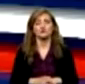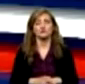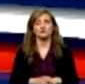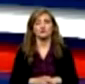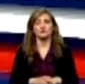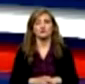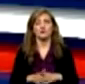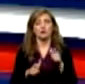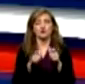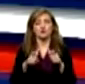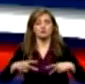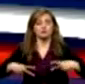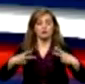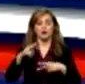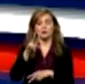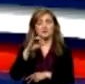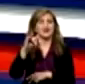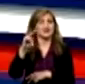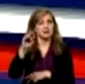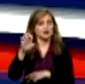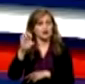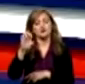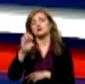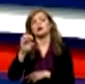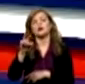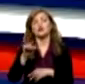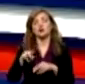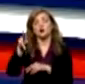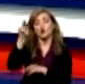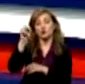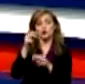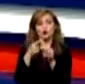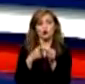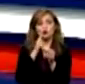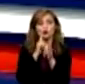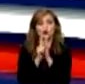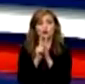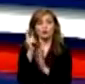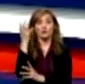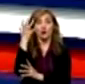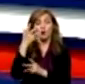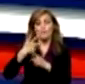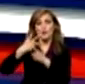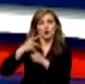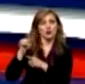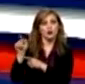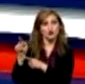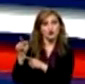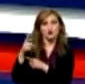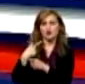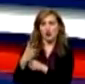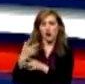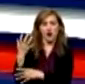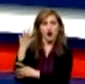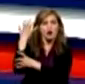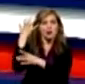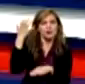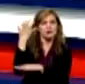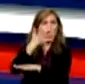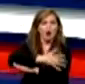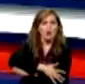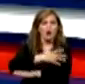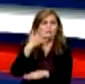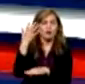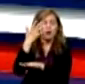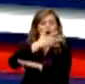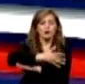Moradores de San Vicente de la Florida, en el norte de Quito, denuncian la tala indiscriminada de un bosque protegido. Ellos temen que suceda una